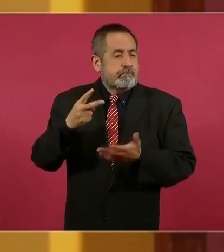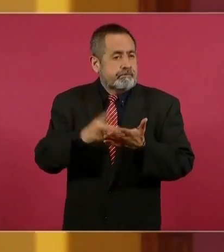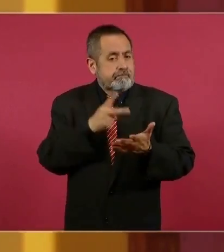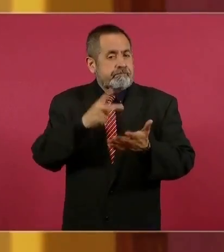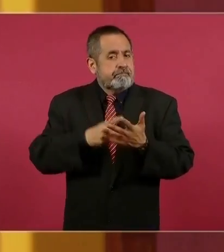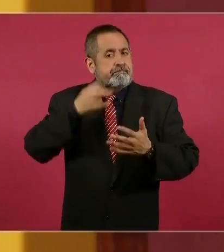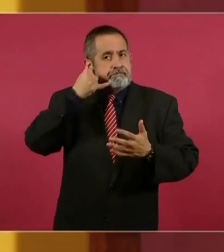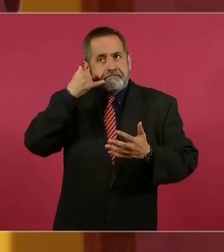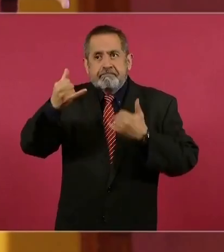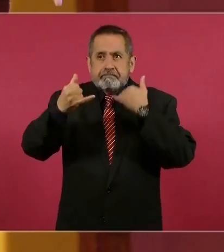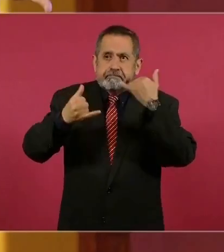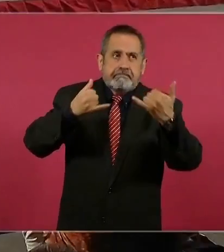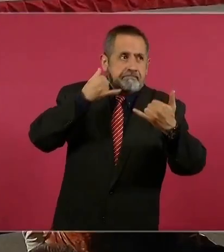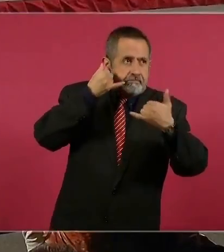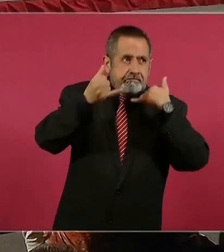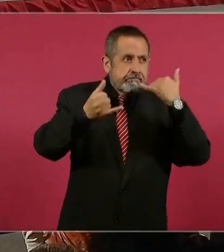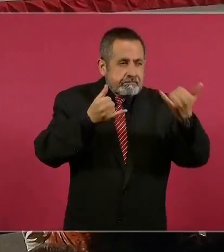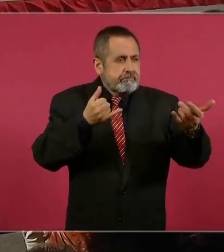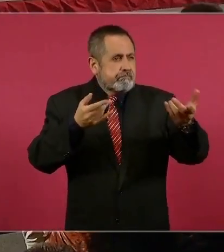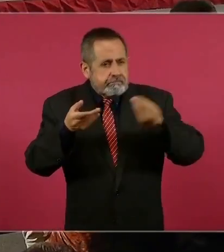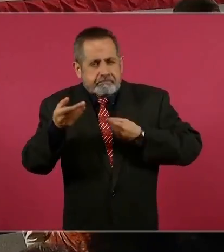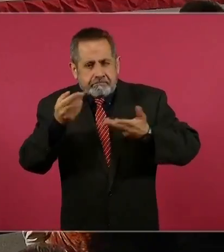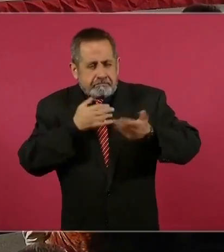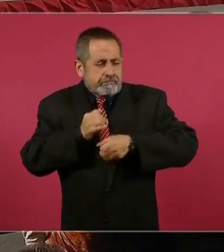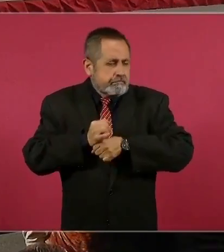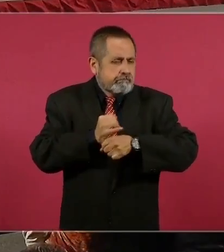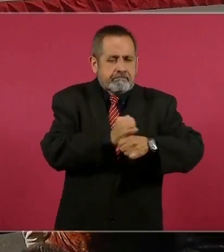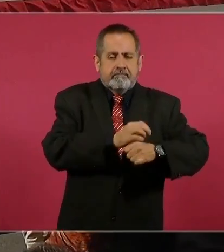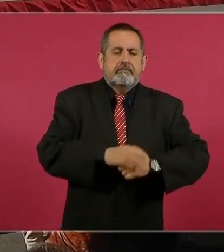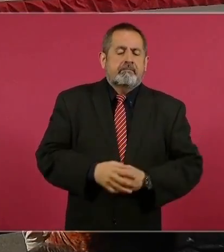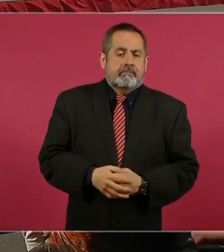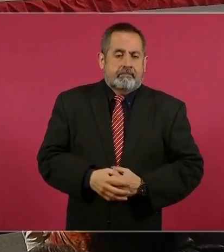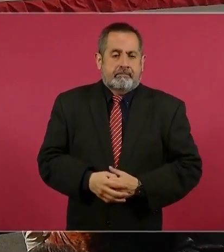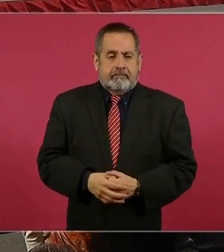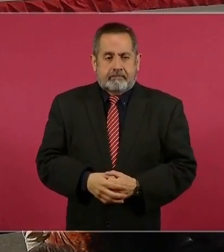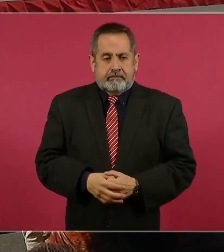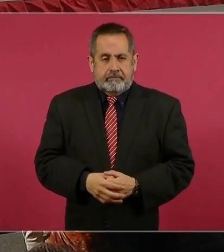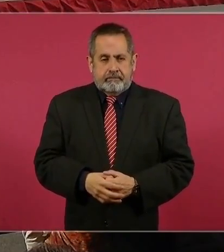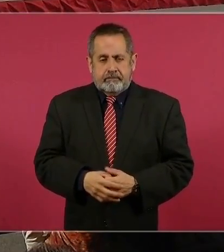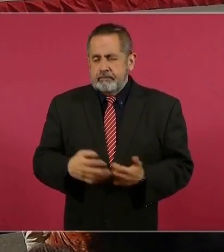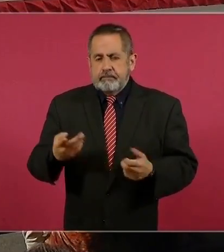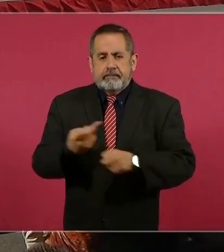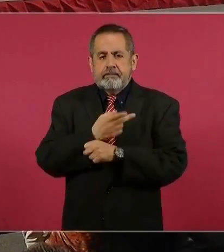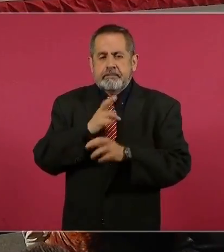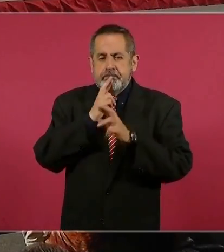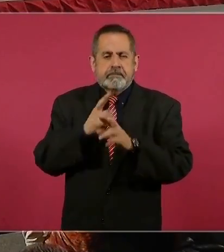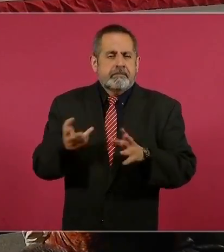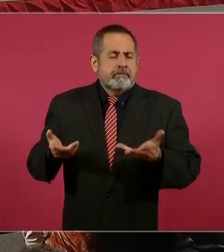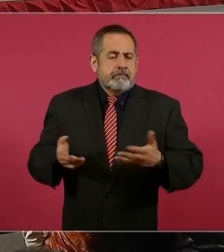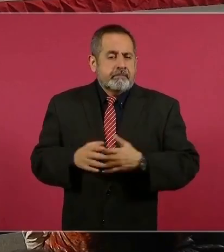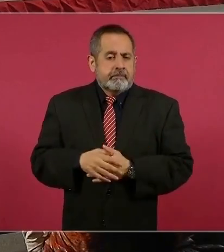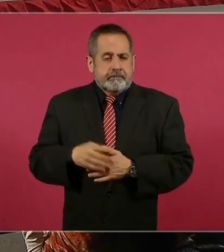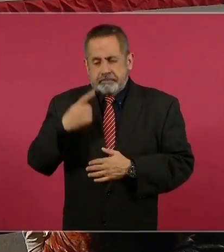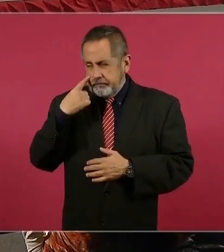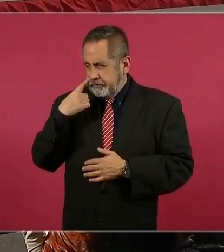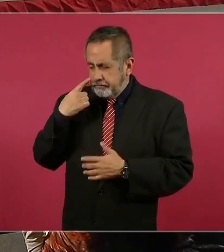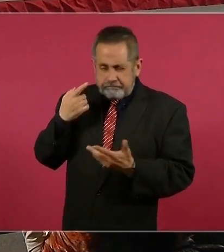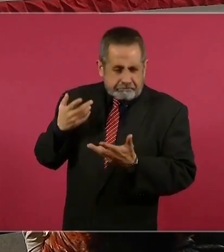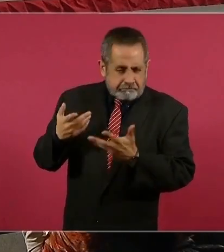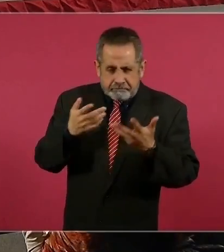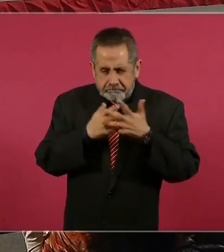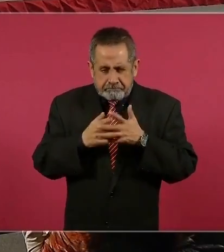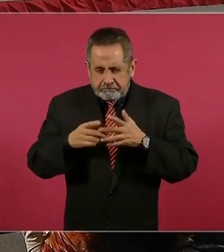86,341 llamadas en estas 6 etapas. Adelante. ¿Cuáles son los resultados después de